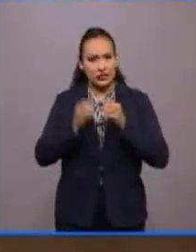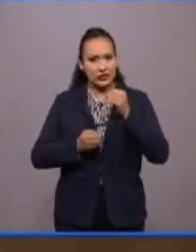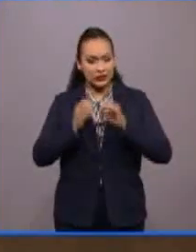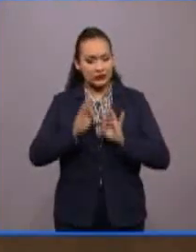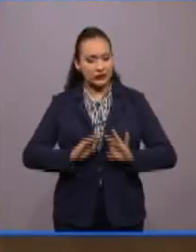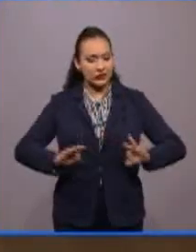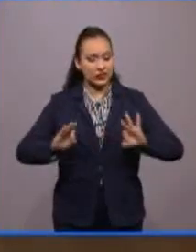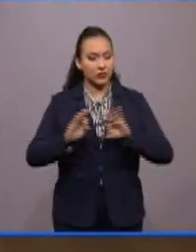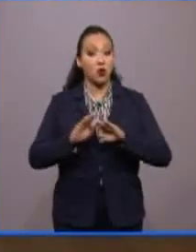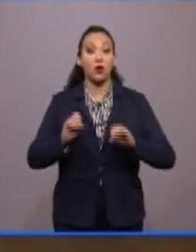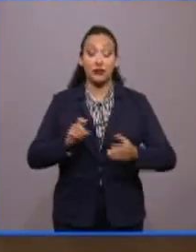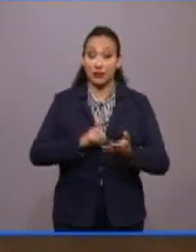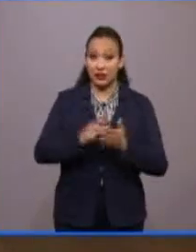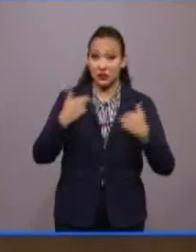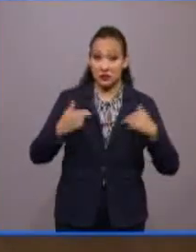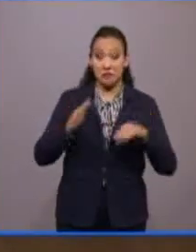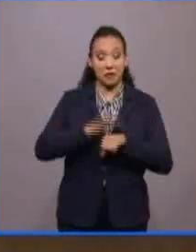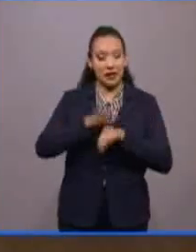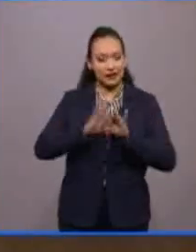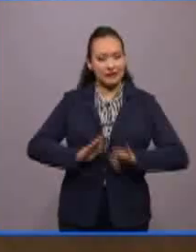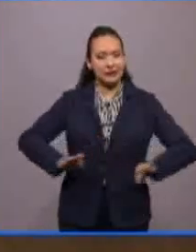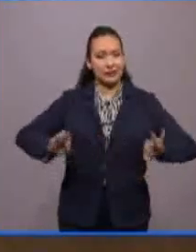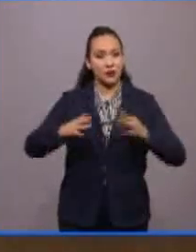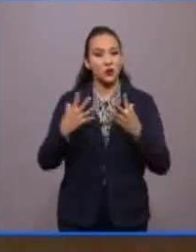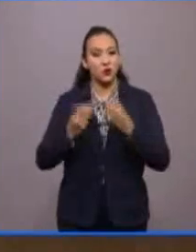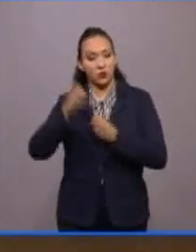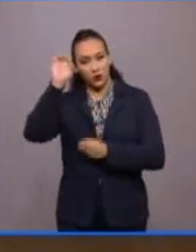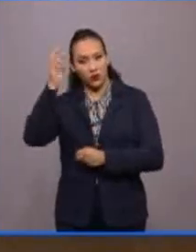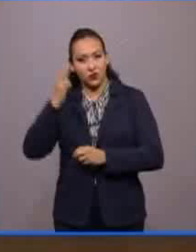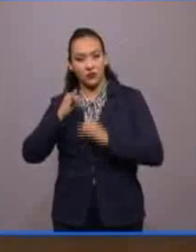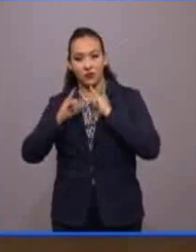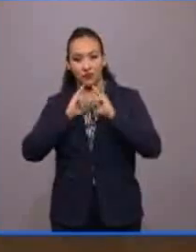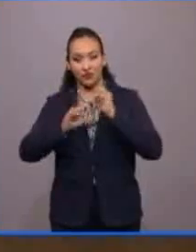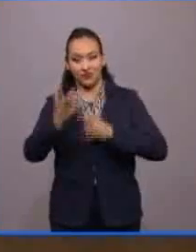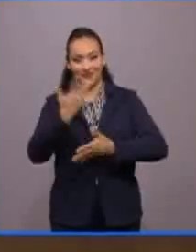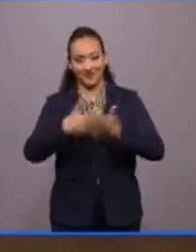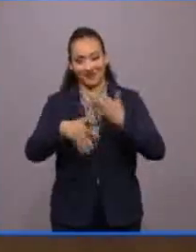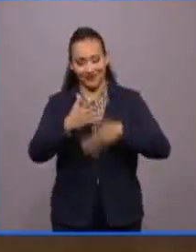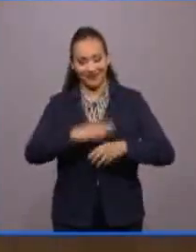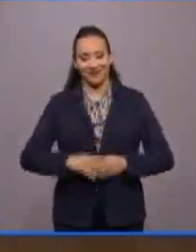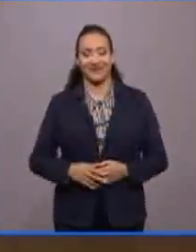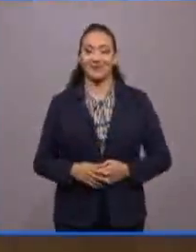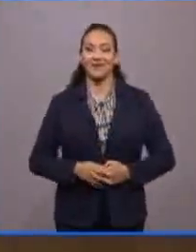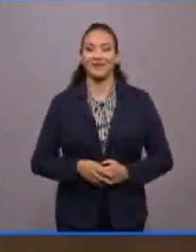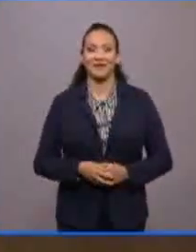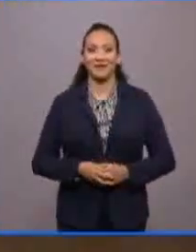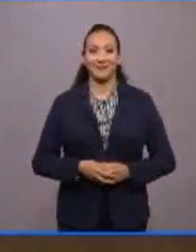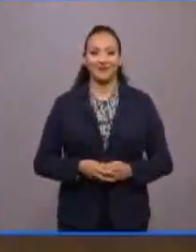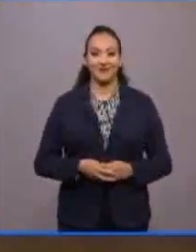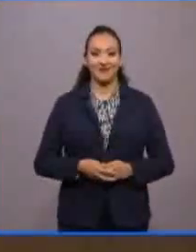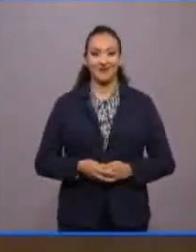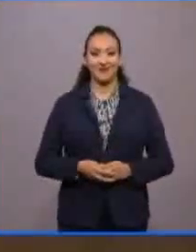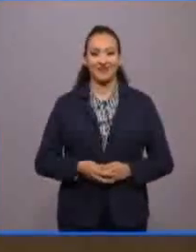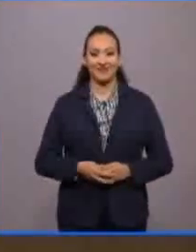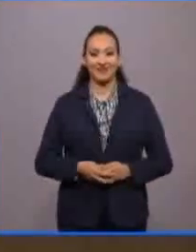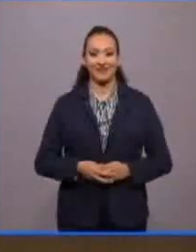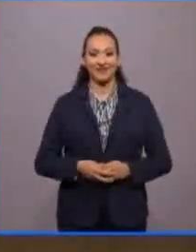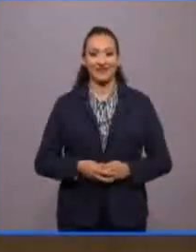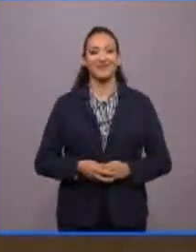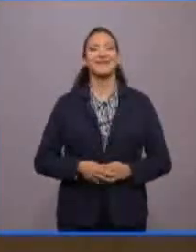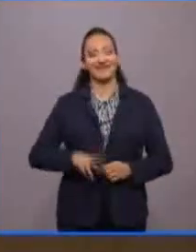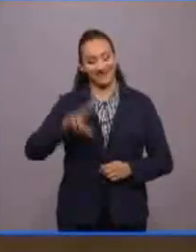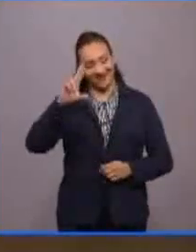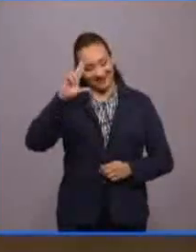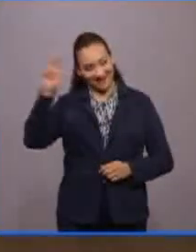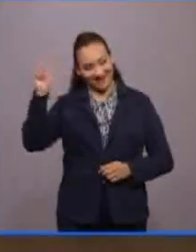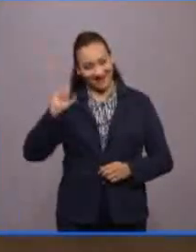jurídicas y de derechos humanos más destacadas, junto a Osiris Rostro en la interpretación en lengua de señas mexicana. Hola,